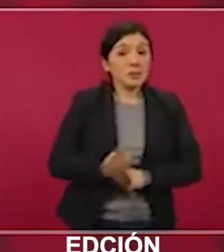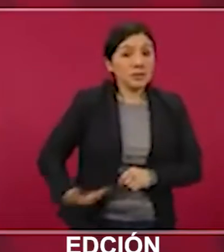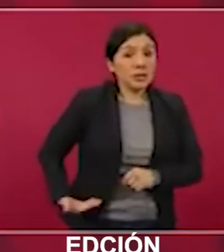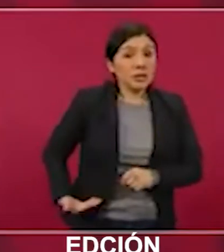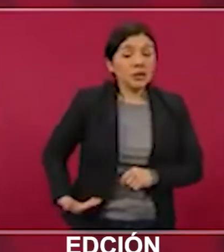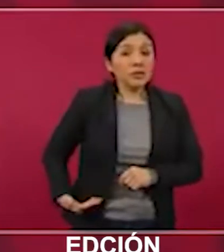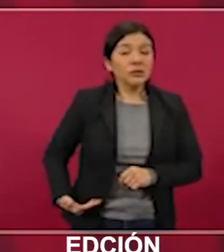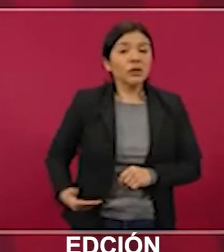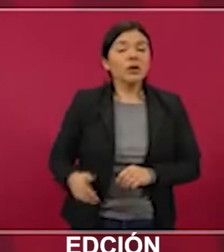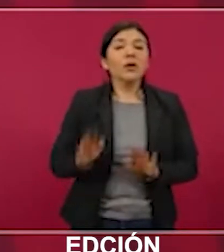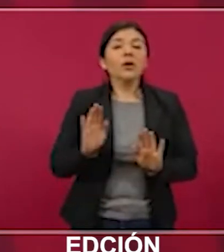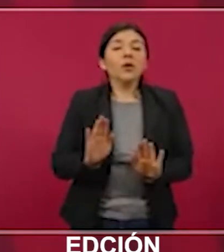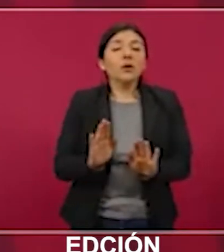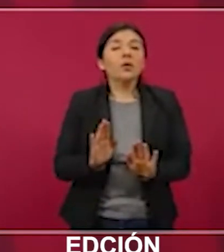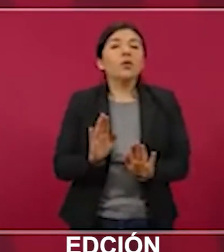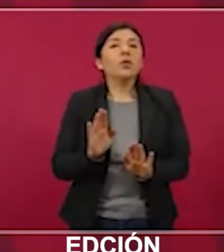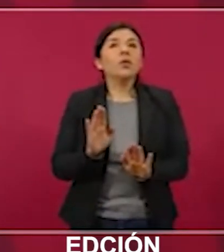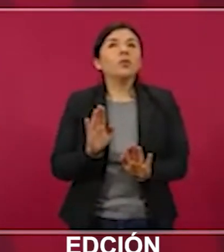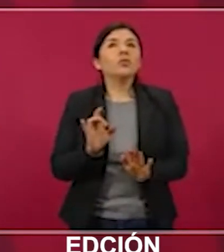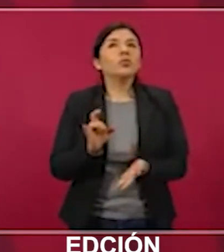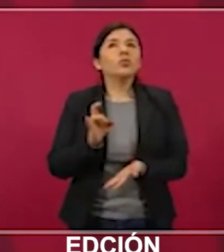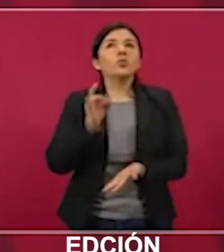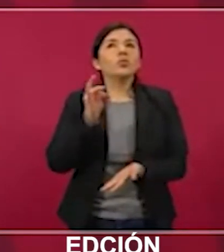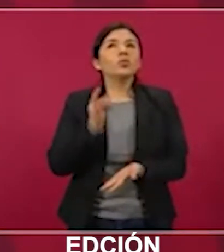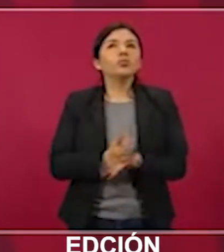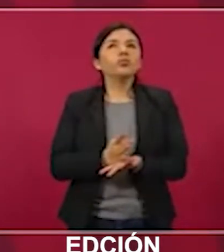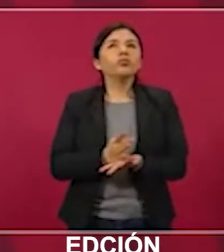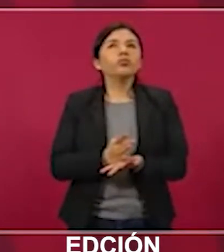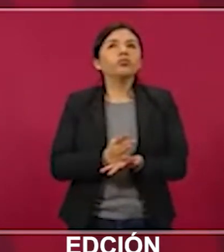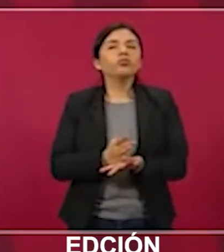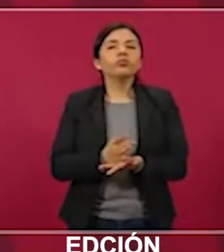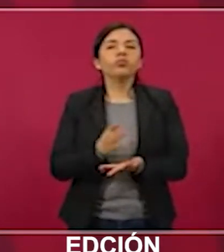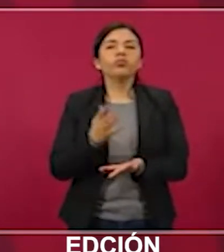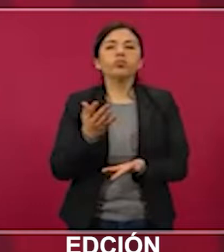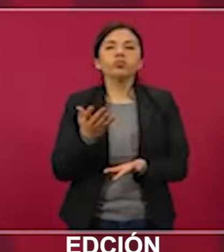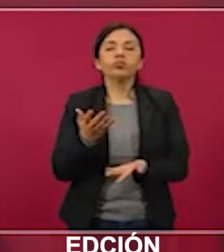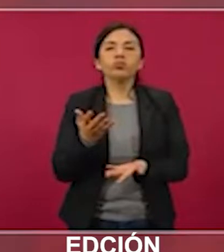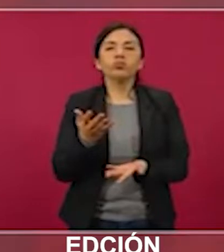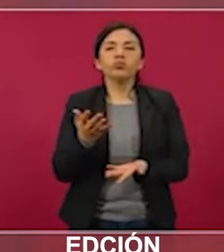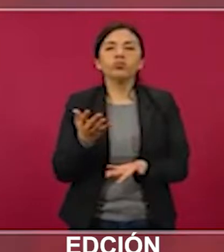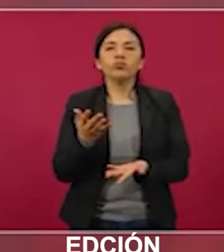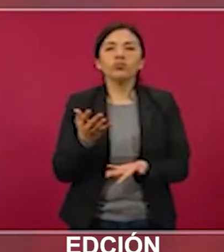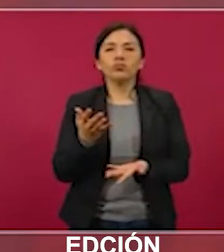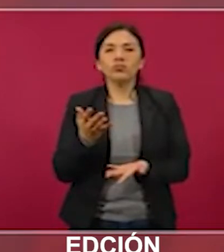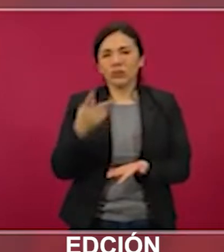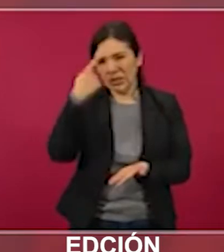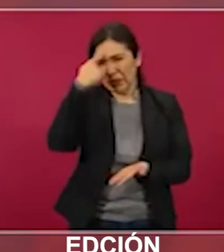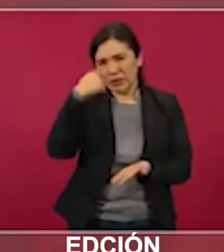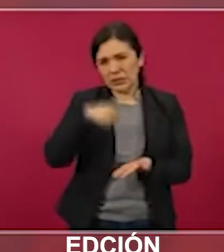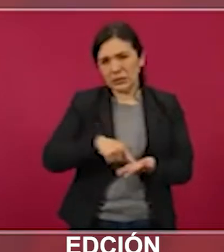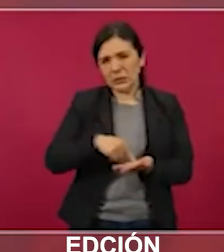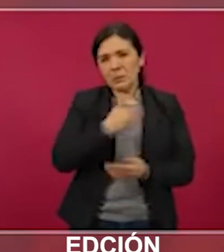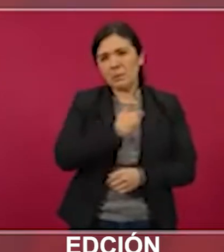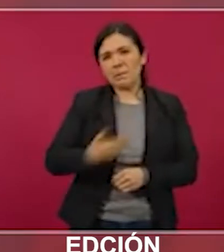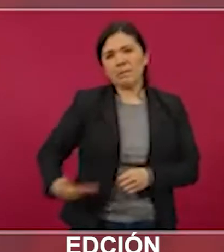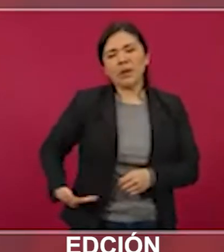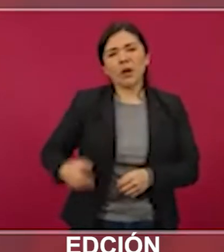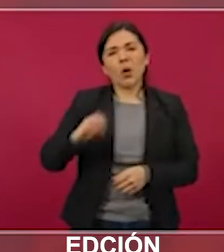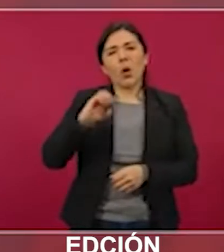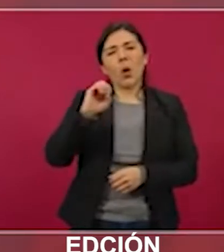solo creo que el presidente Obama.